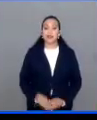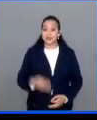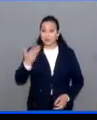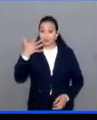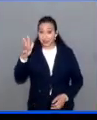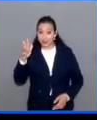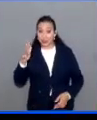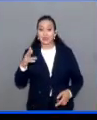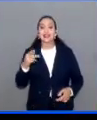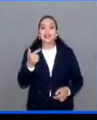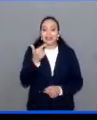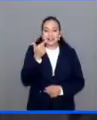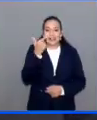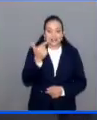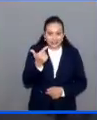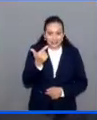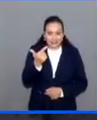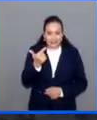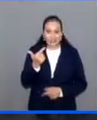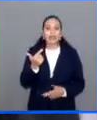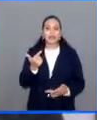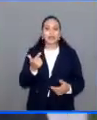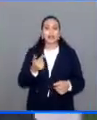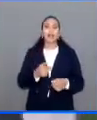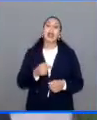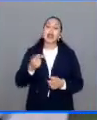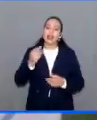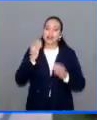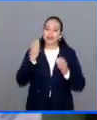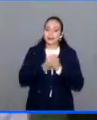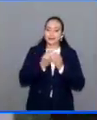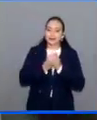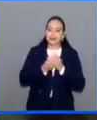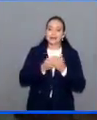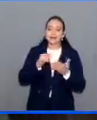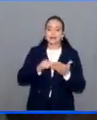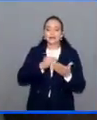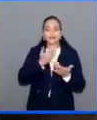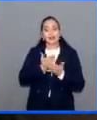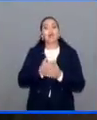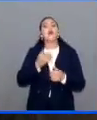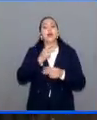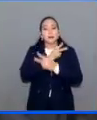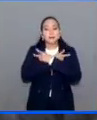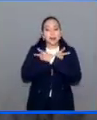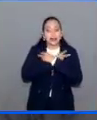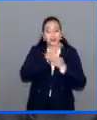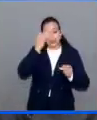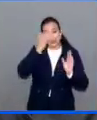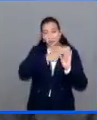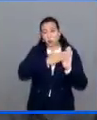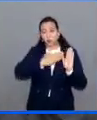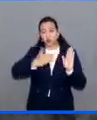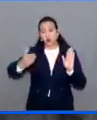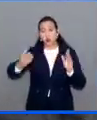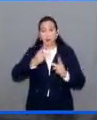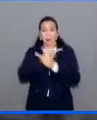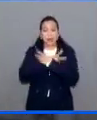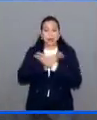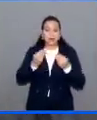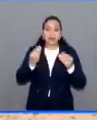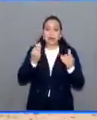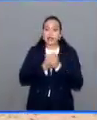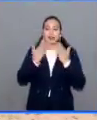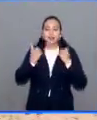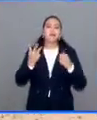familia creen que la suspensión de clases y las vacaciones prolongadas perjudican el aprendizaje de sus hijos y afectan su dinámica